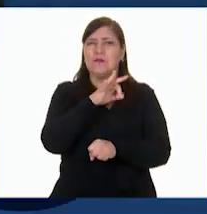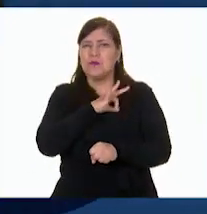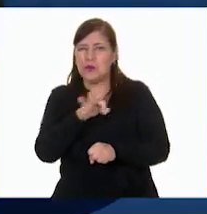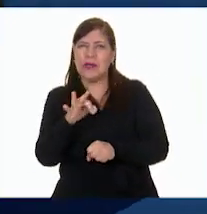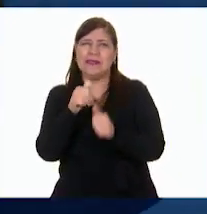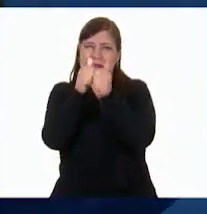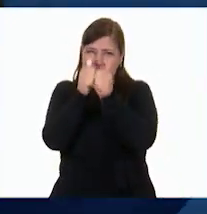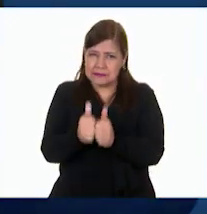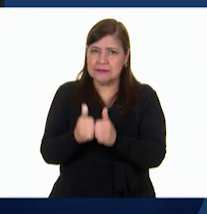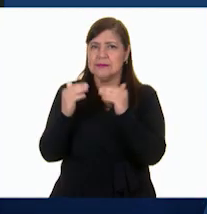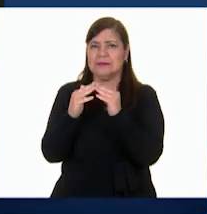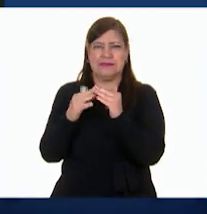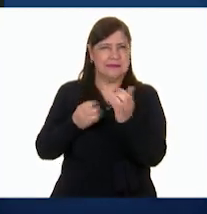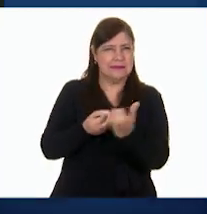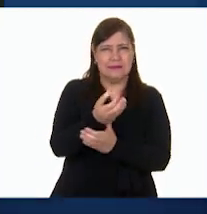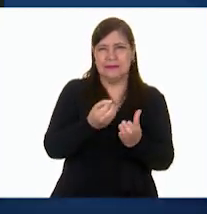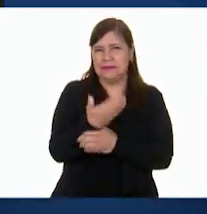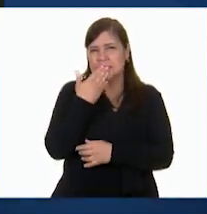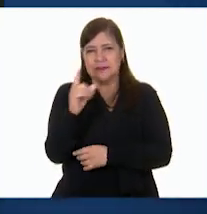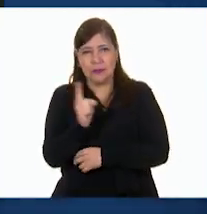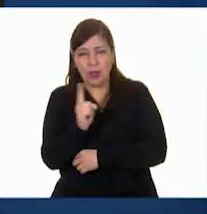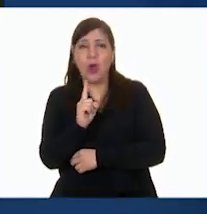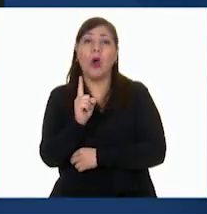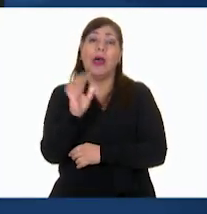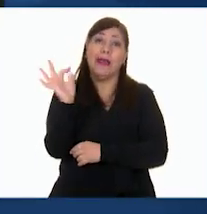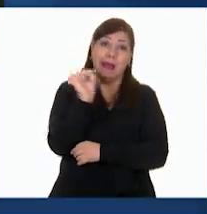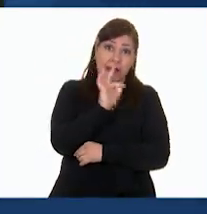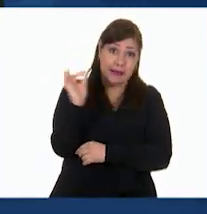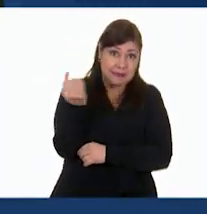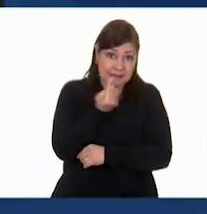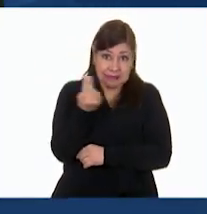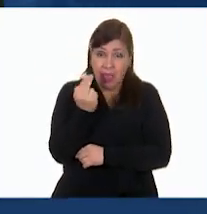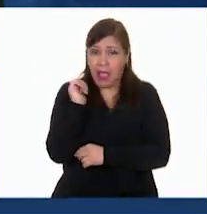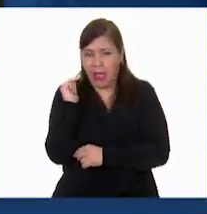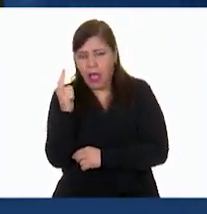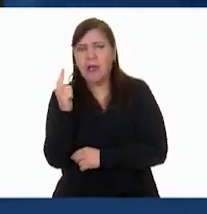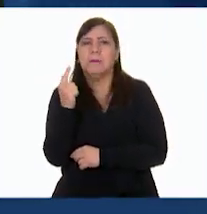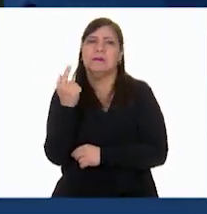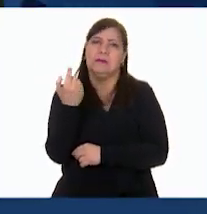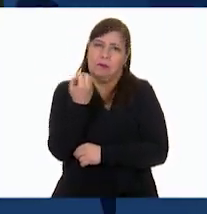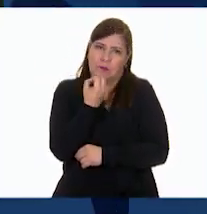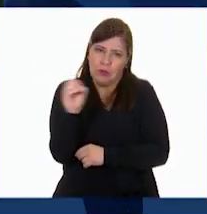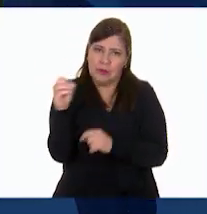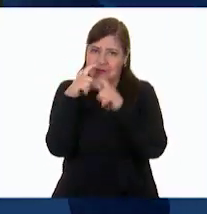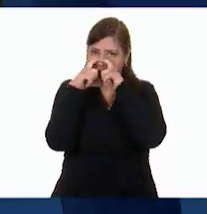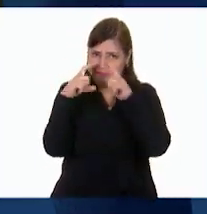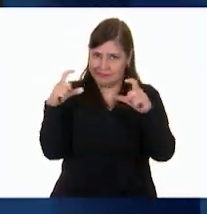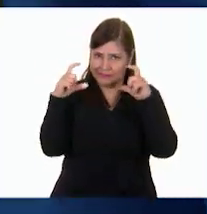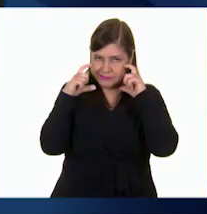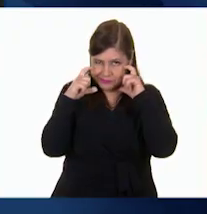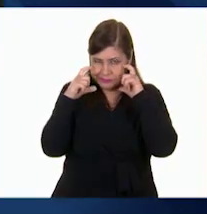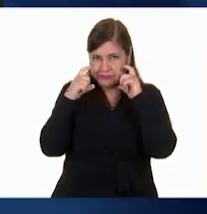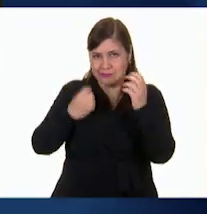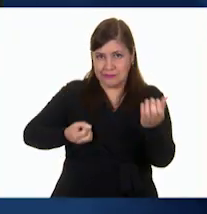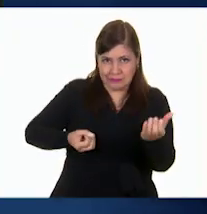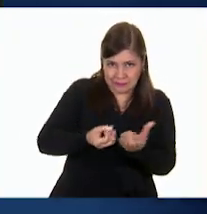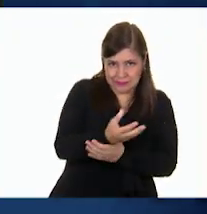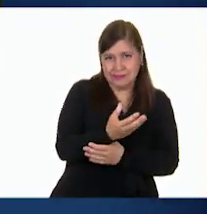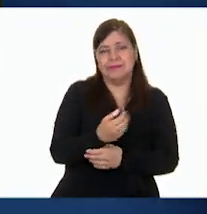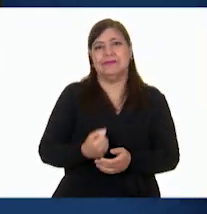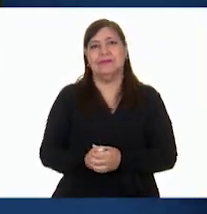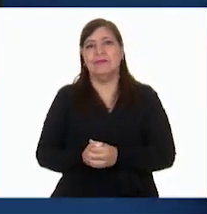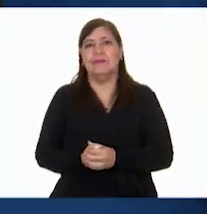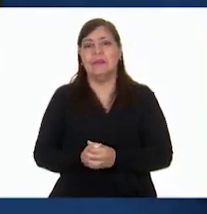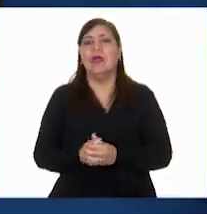no salir de casa a menos que sea muy necesario. Si lo haces, utiliza el